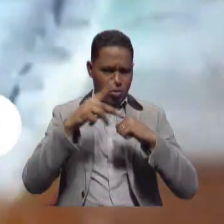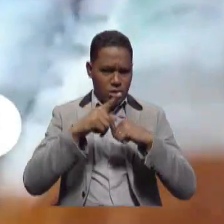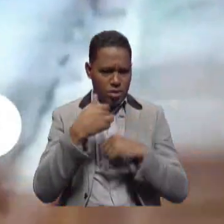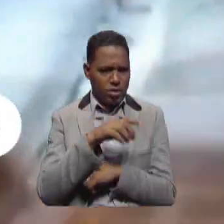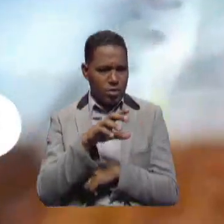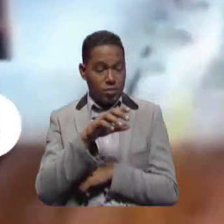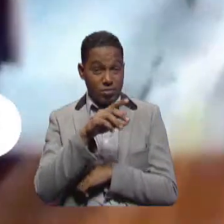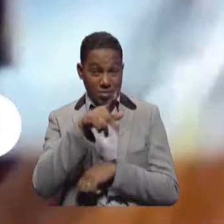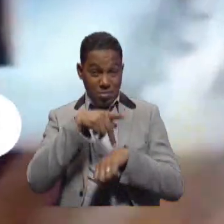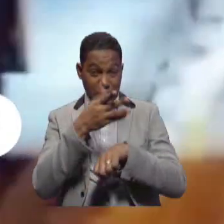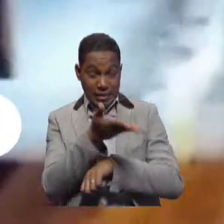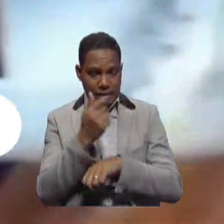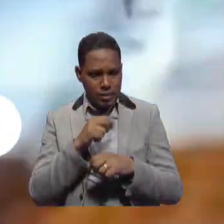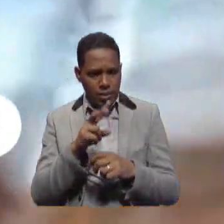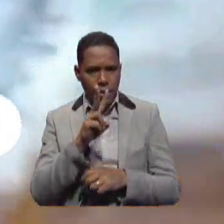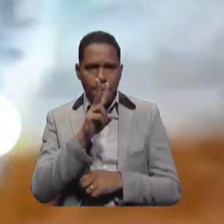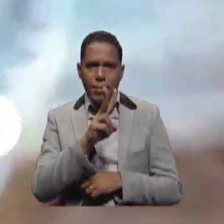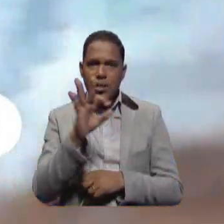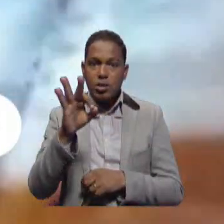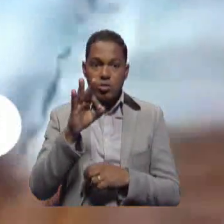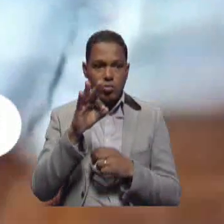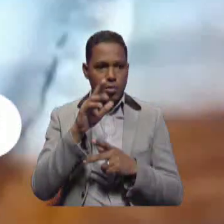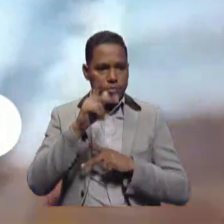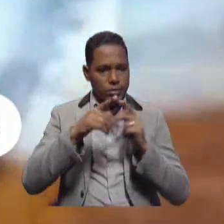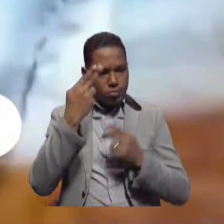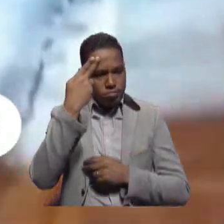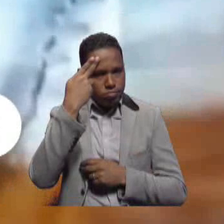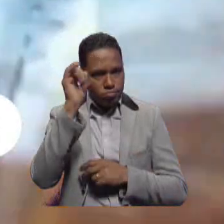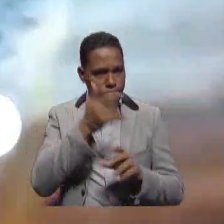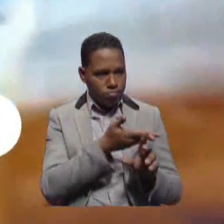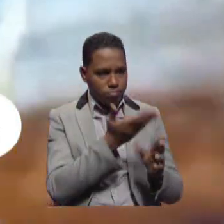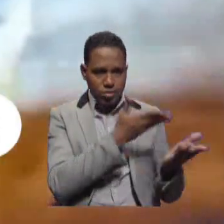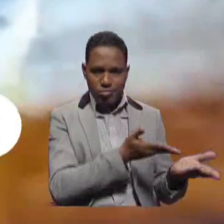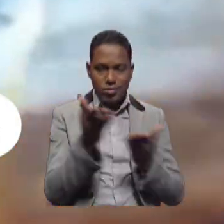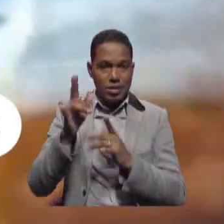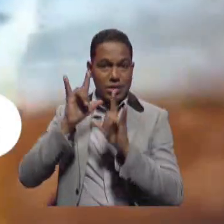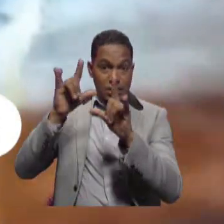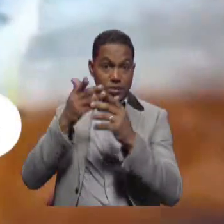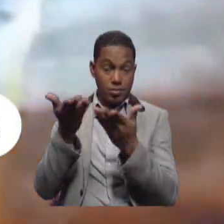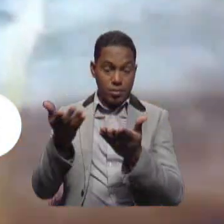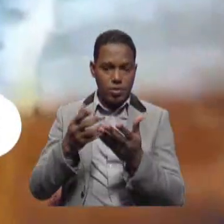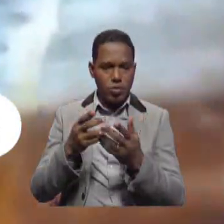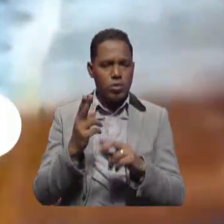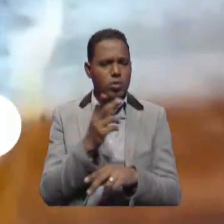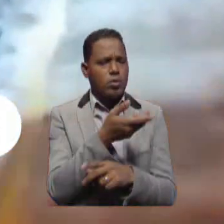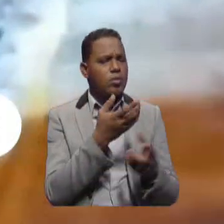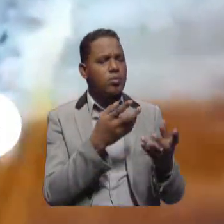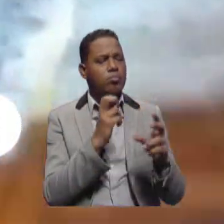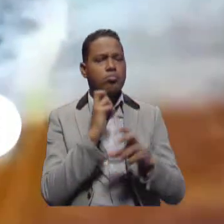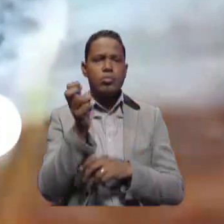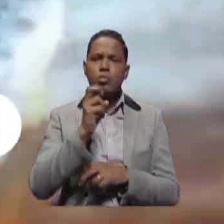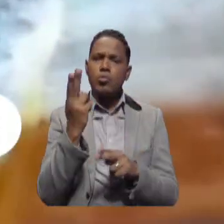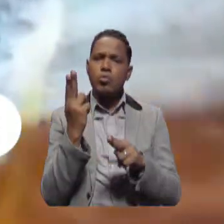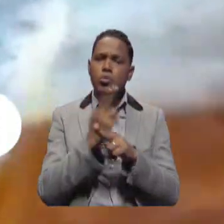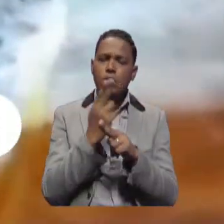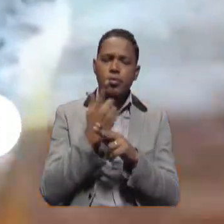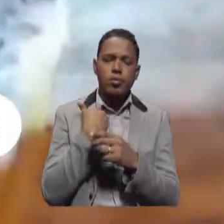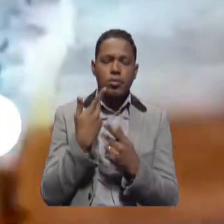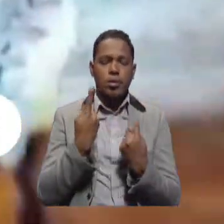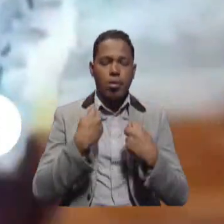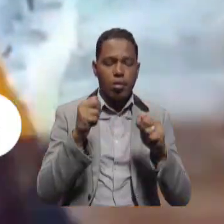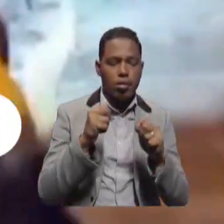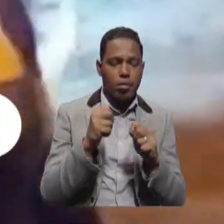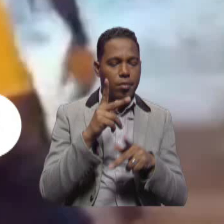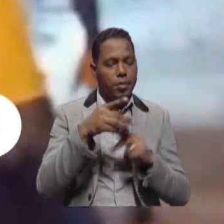29 extranjeros que eran transportados hacia Santiago de los Caballeros. Este transporte utilizado en este intento de tráfico